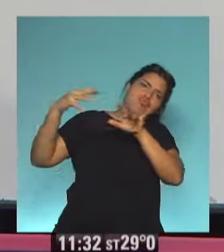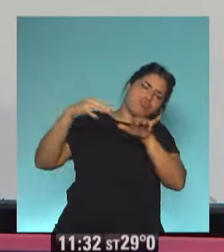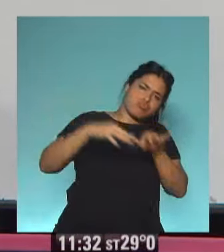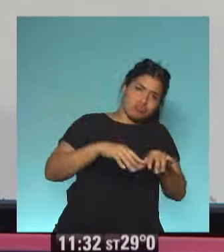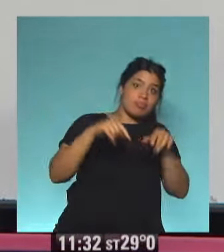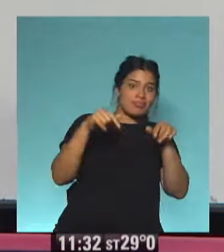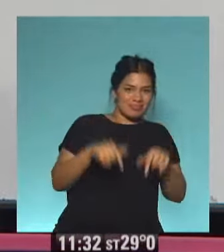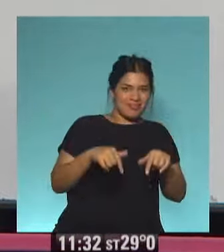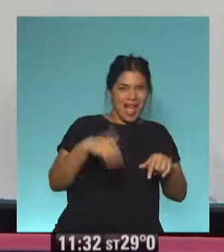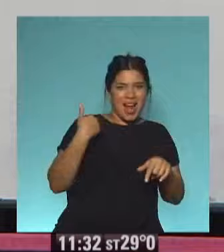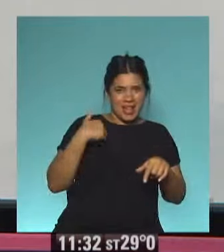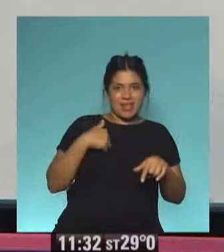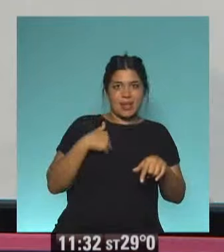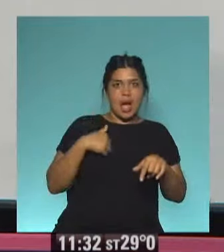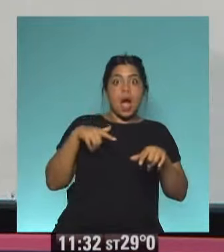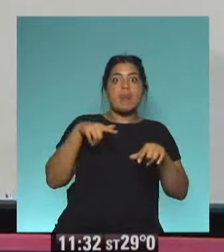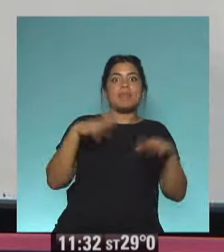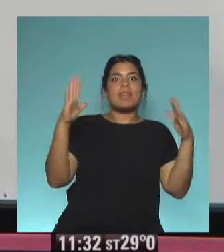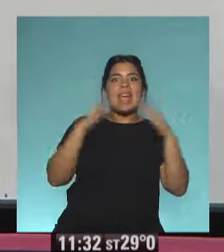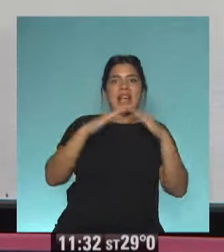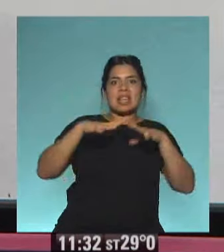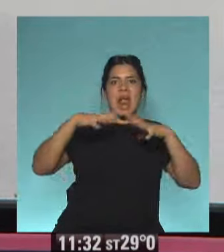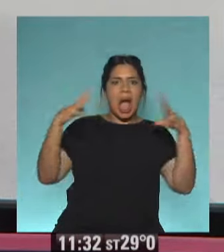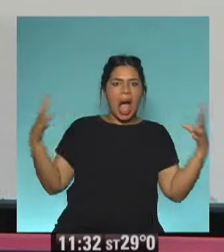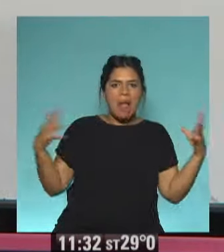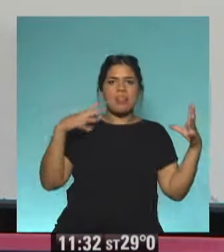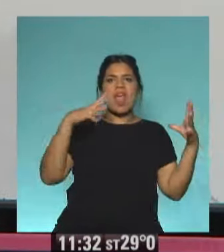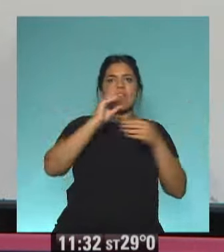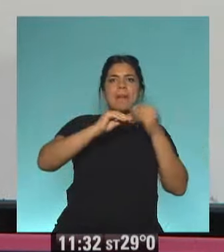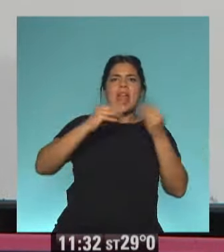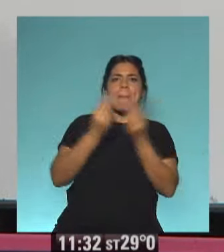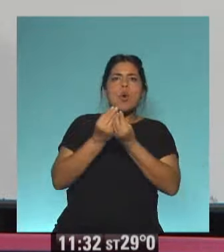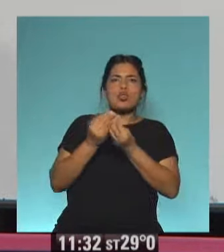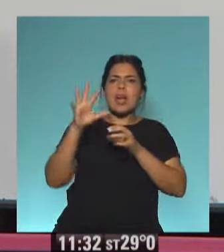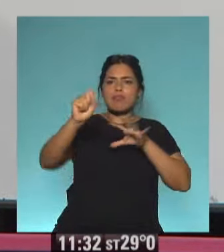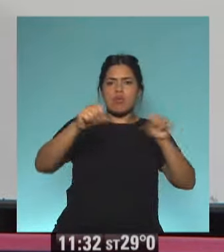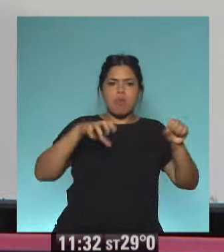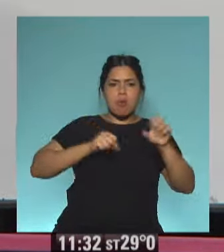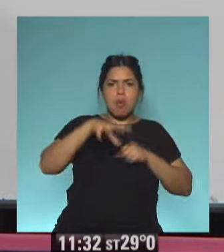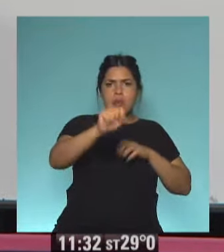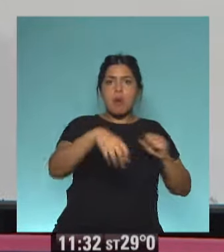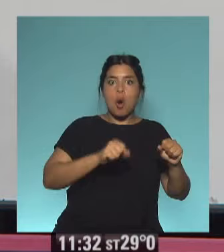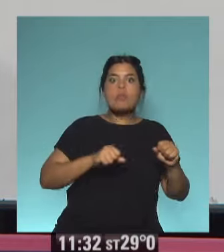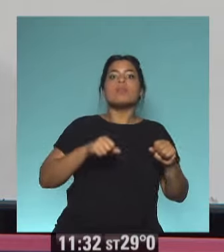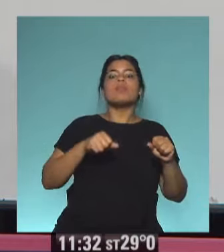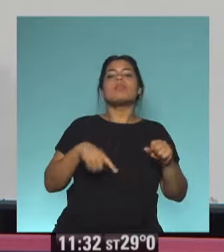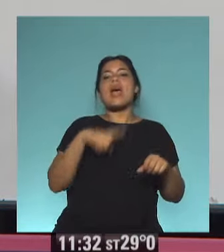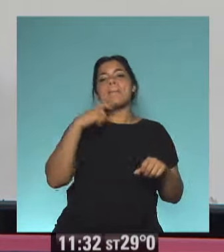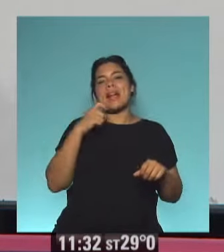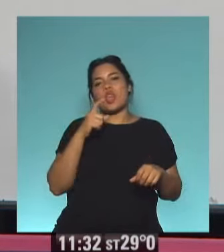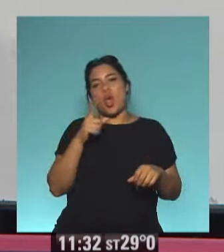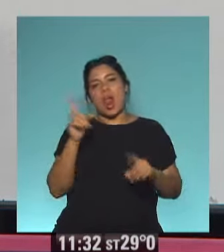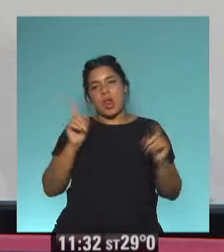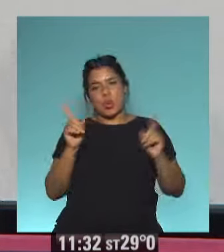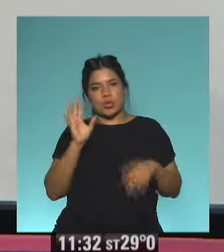acá, que se instalaban y empezaban a vivir en un país totalmente diferente, que hablaba otro idioma. Bueno, los que hablaban en español era más fácil,